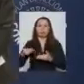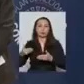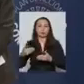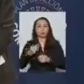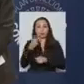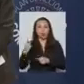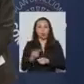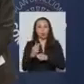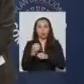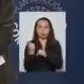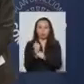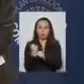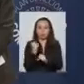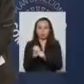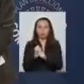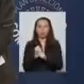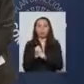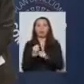acuerda?